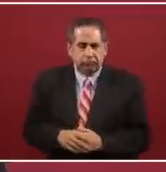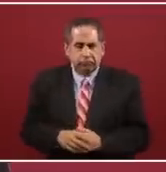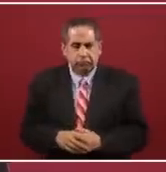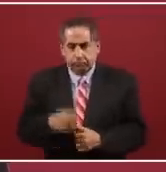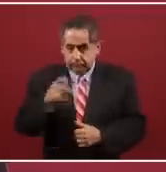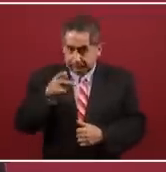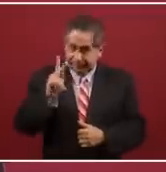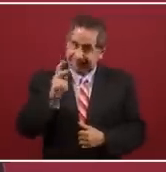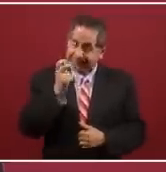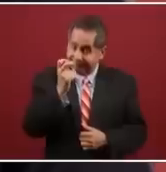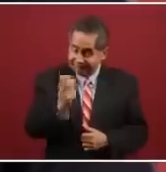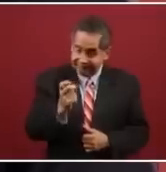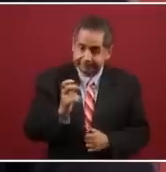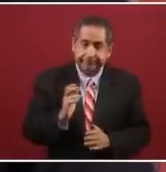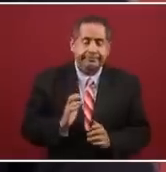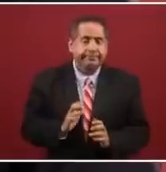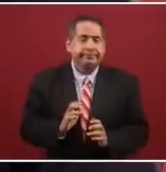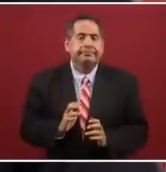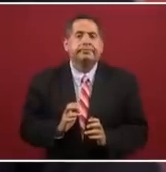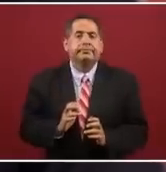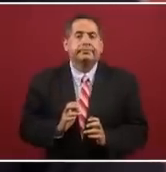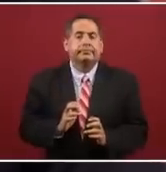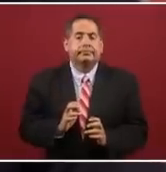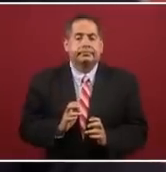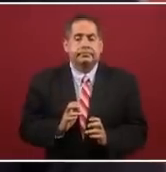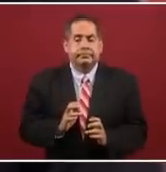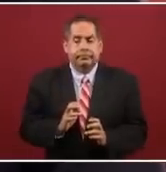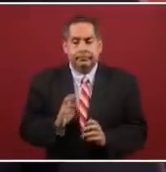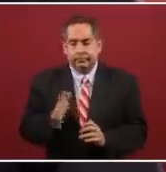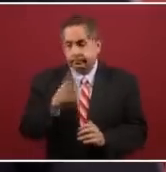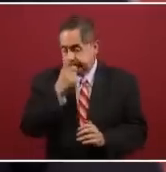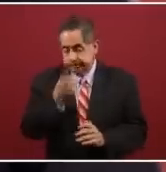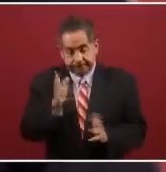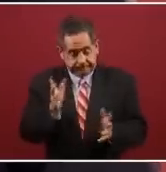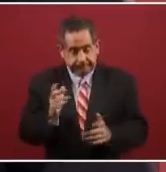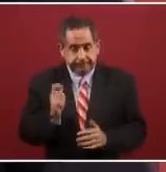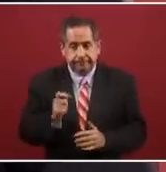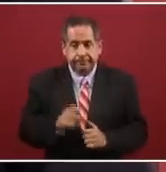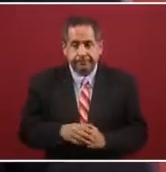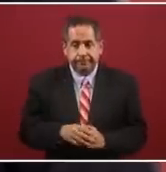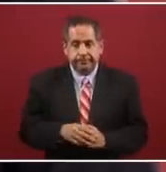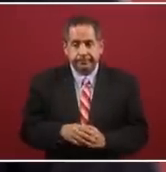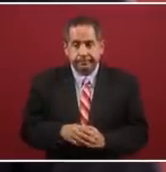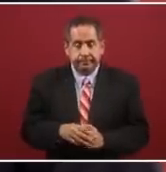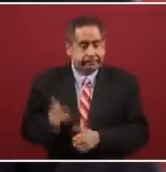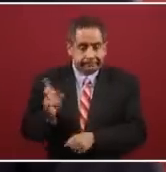Pero eso lo tenemos, les